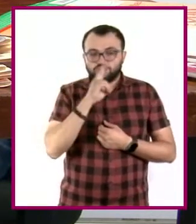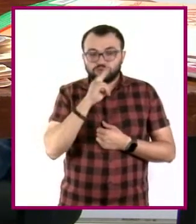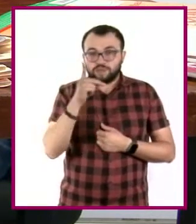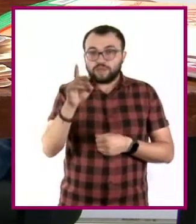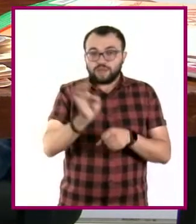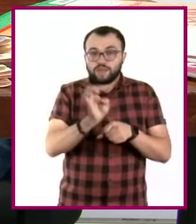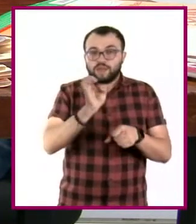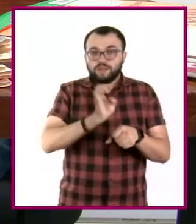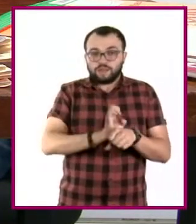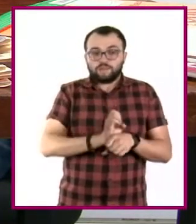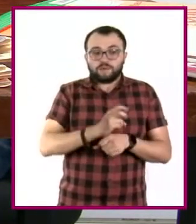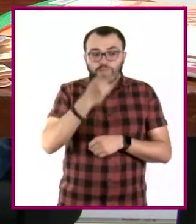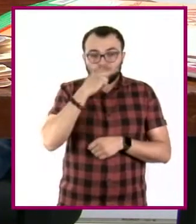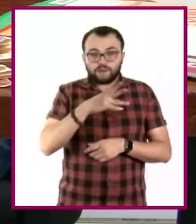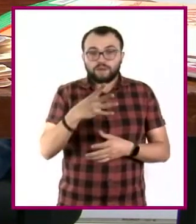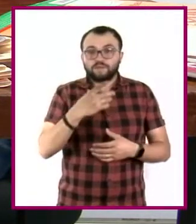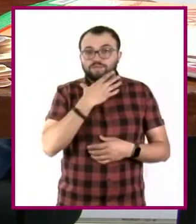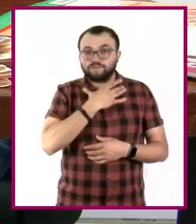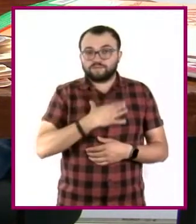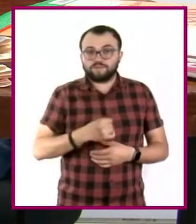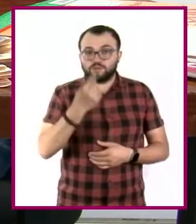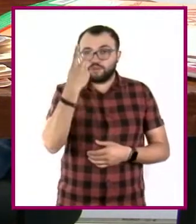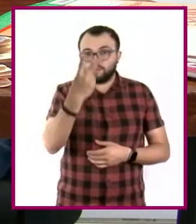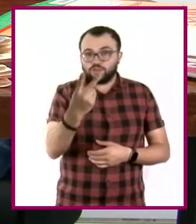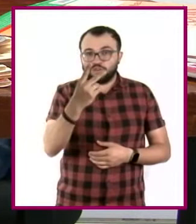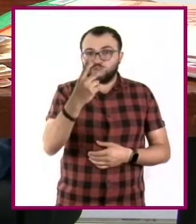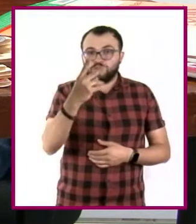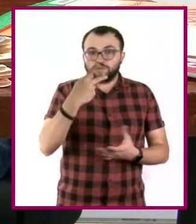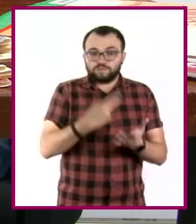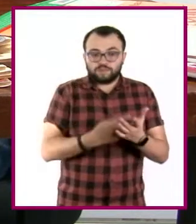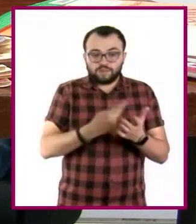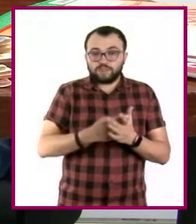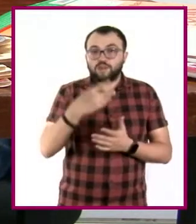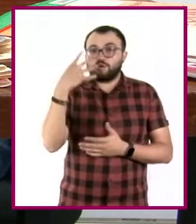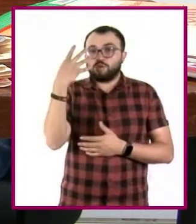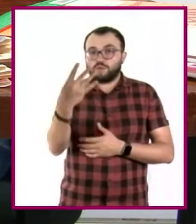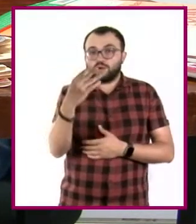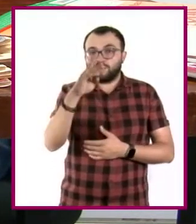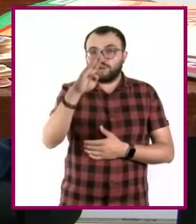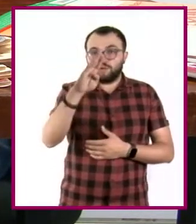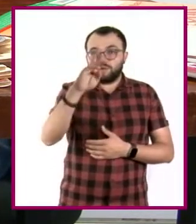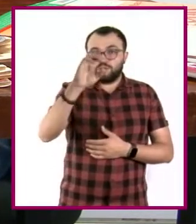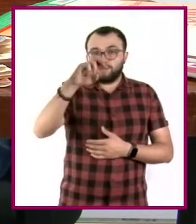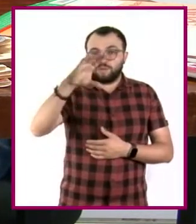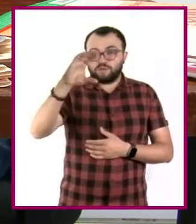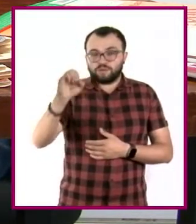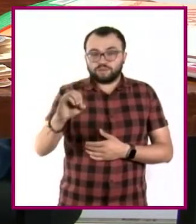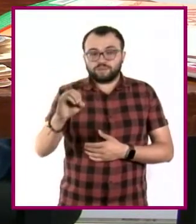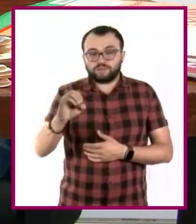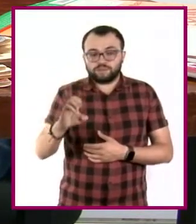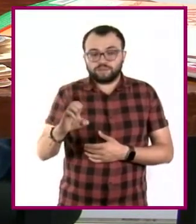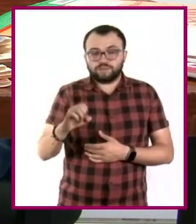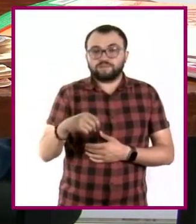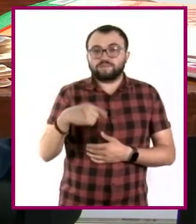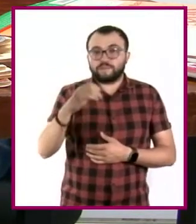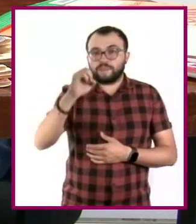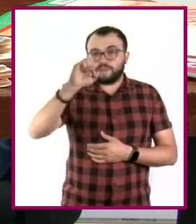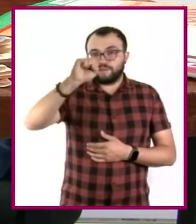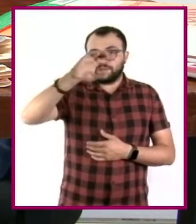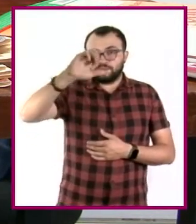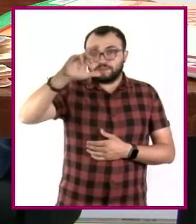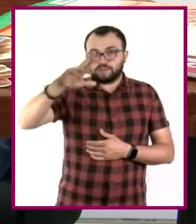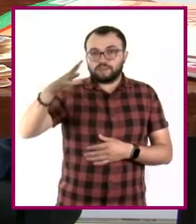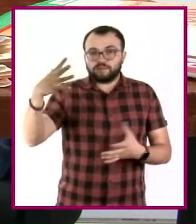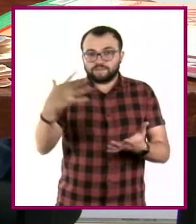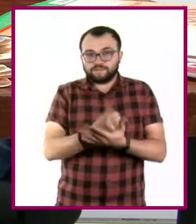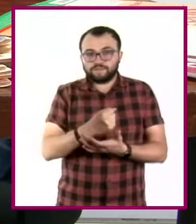equipo de México logró 2 medallas de plata y 4 de bronce. Óscar Astudillo de Guerrero y Pablo Valeriano de Nuevo León